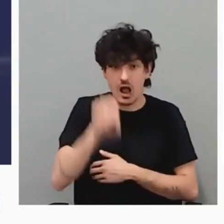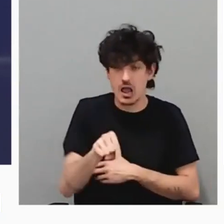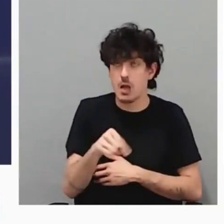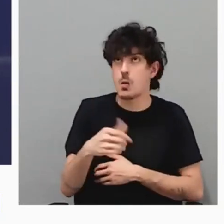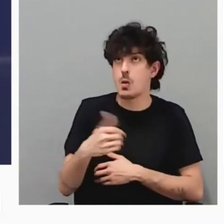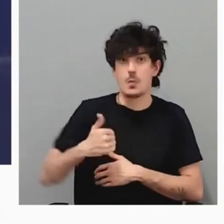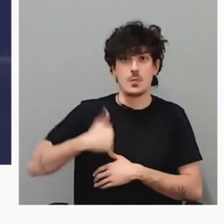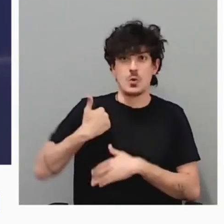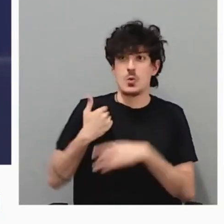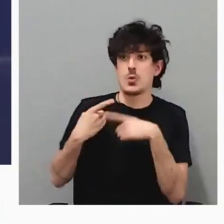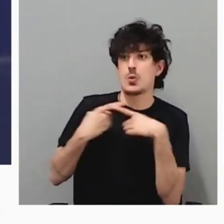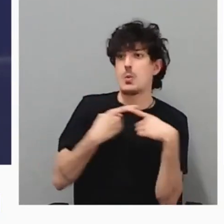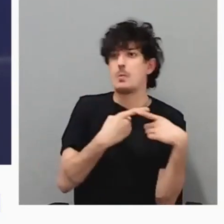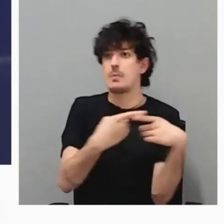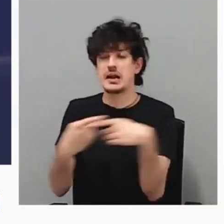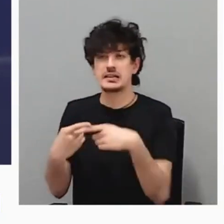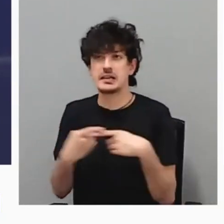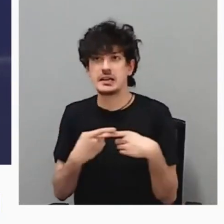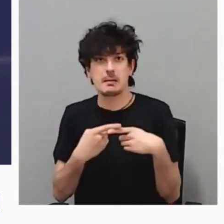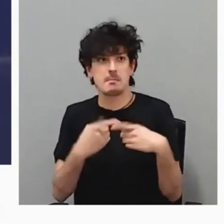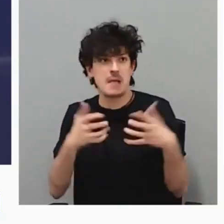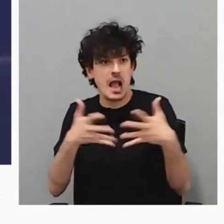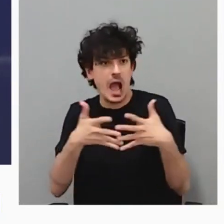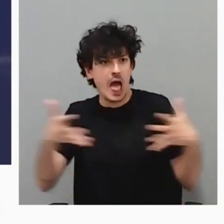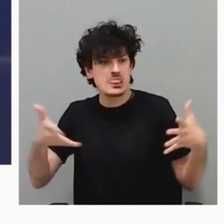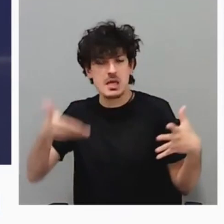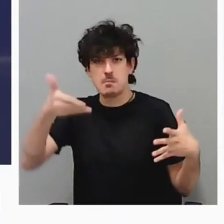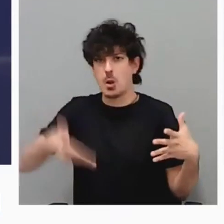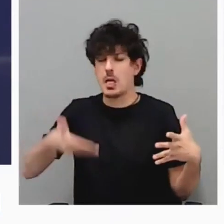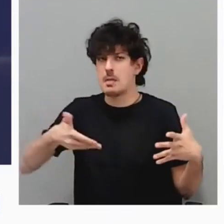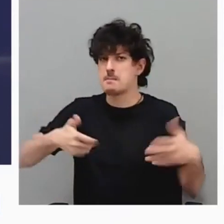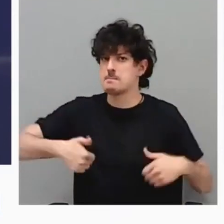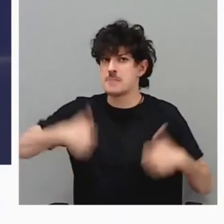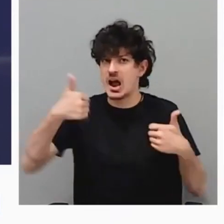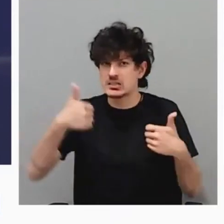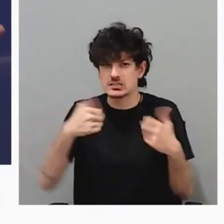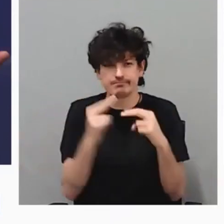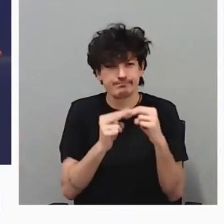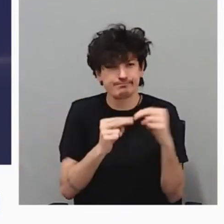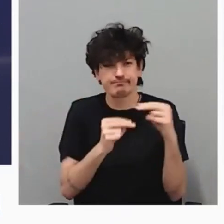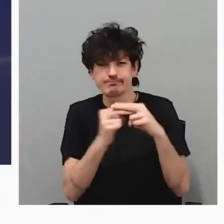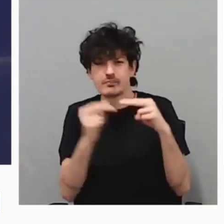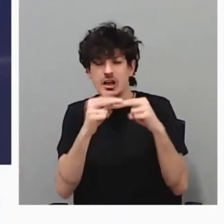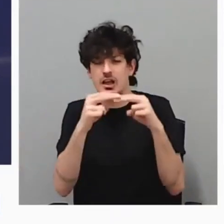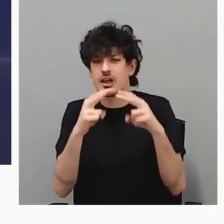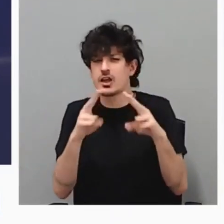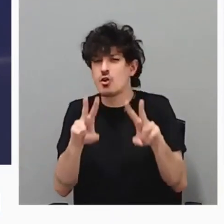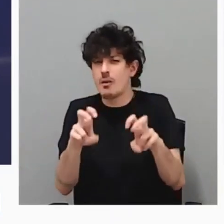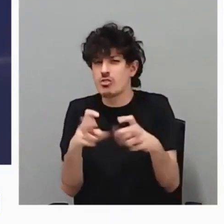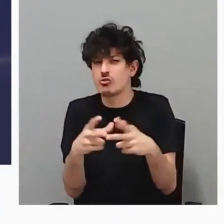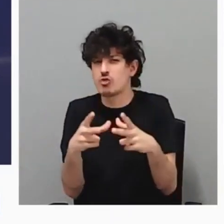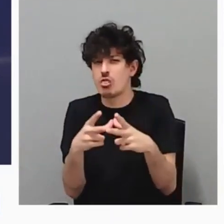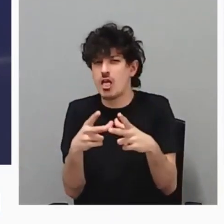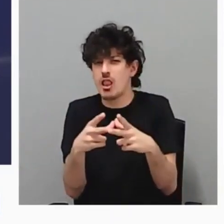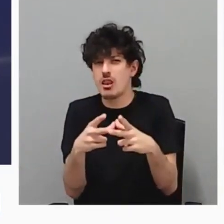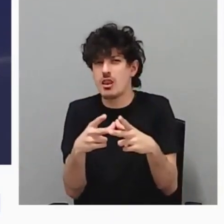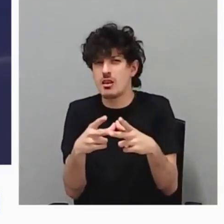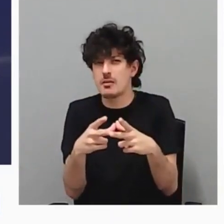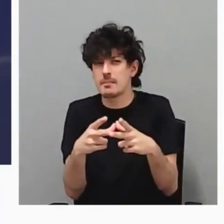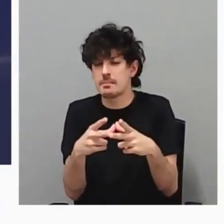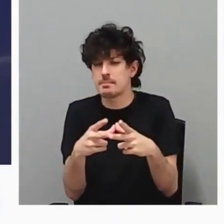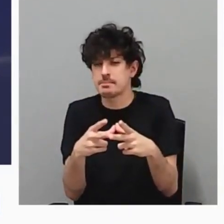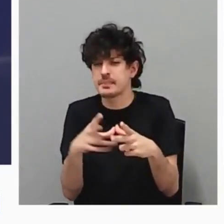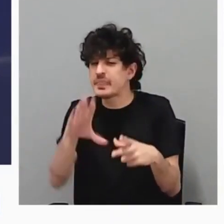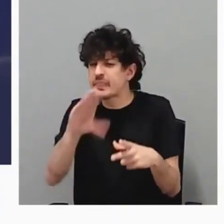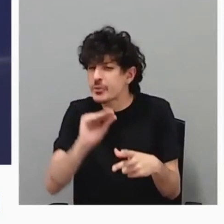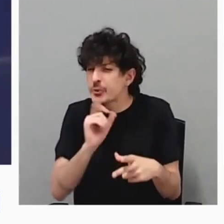grande, porque solo entendemos la innovación y el impacto social desde una acción que sea compartida. Así que